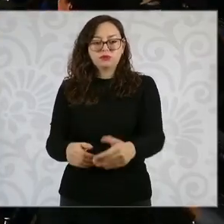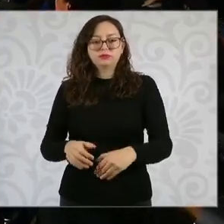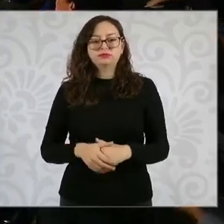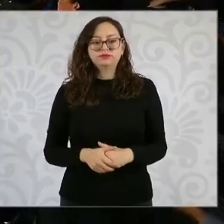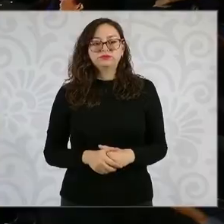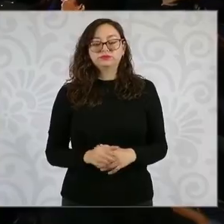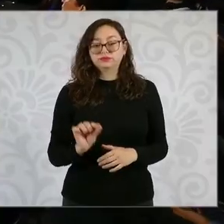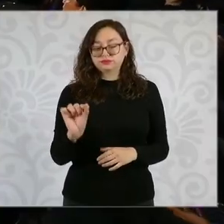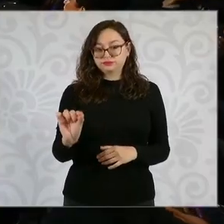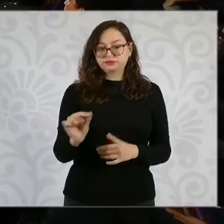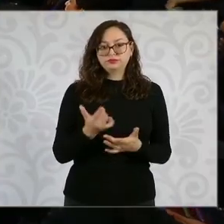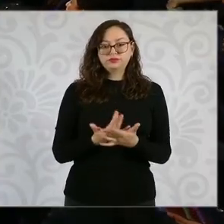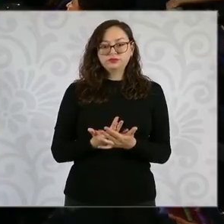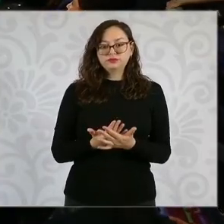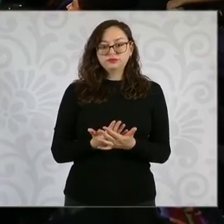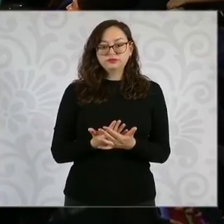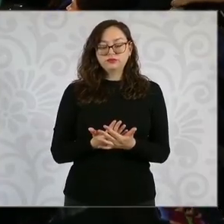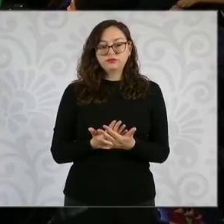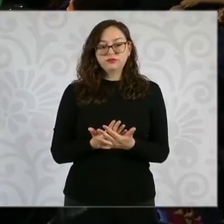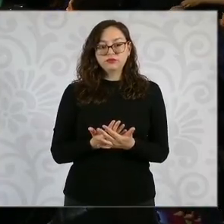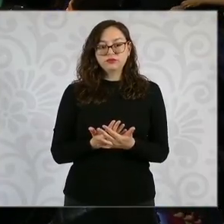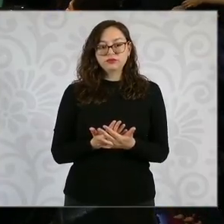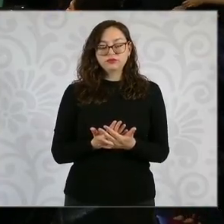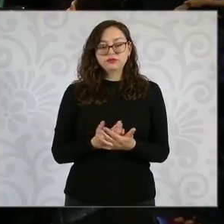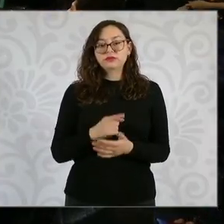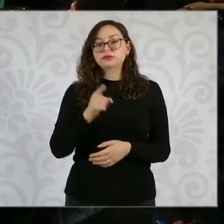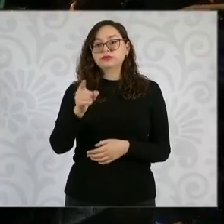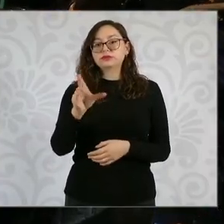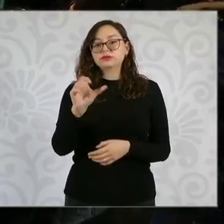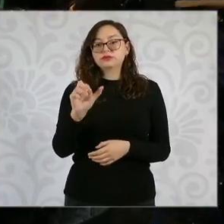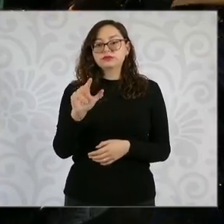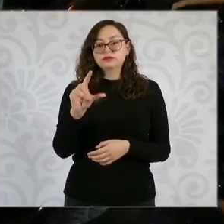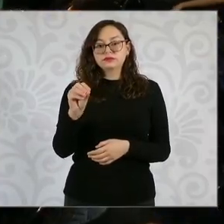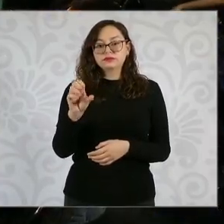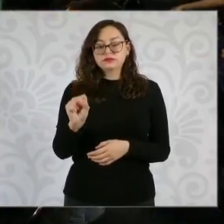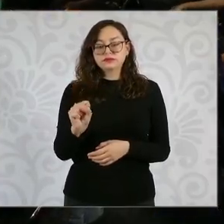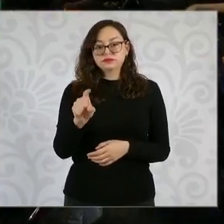Espérame un segundo, porque por aquí están primero aquí. Bueno, Carlos y luego aquí atrás.